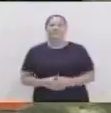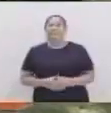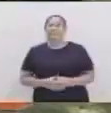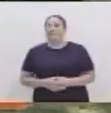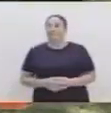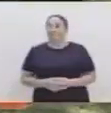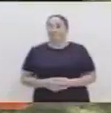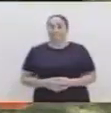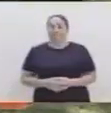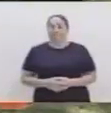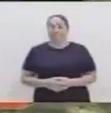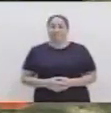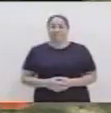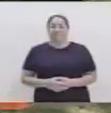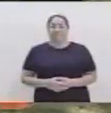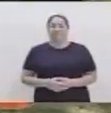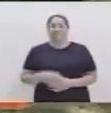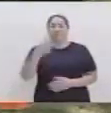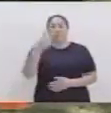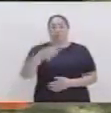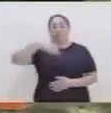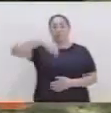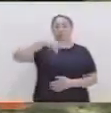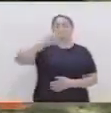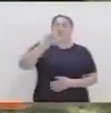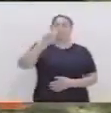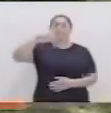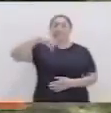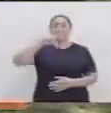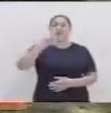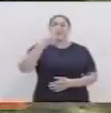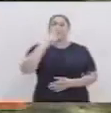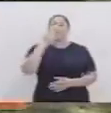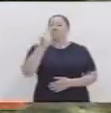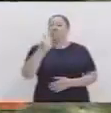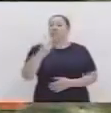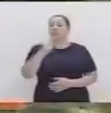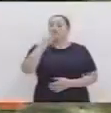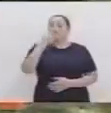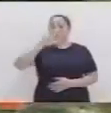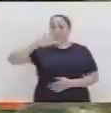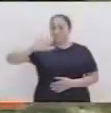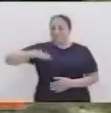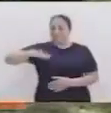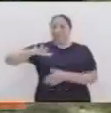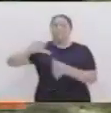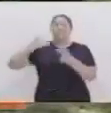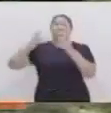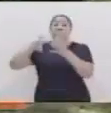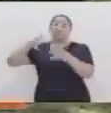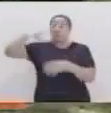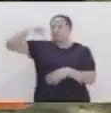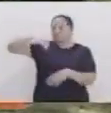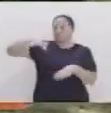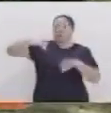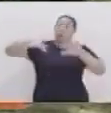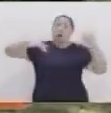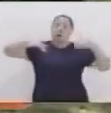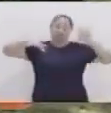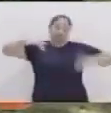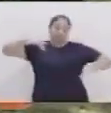trabajando siempre planchas con un apoyo en la pelota y otro en el suelo. Entonces voy a estar bajando.